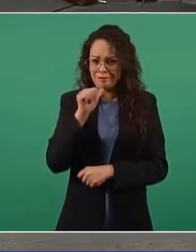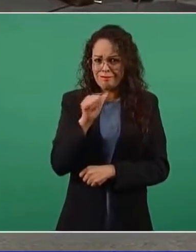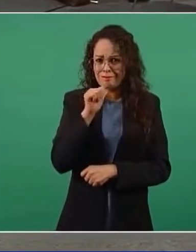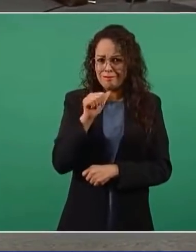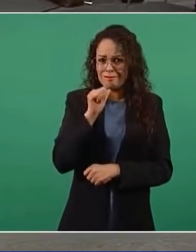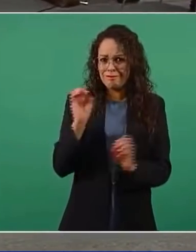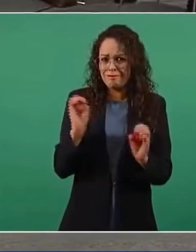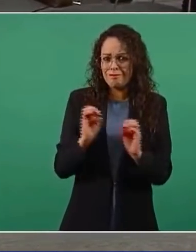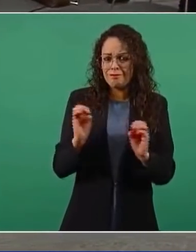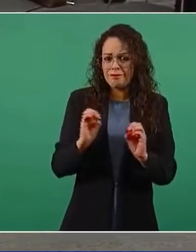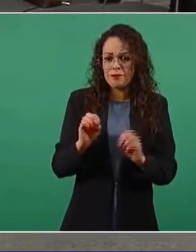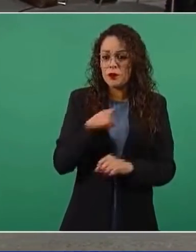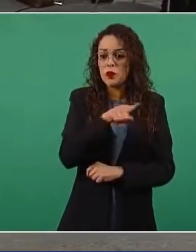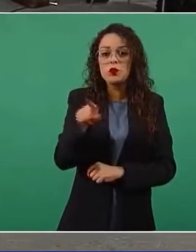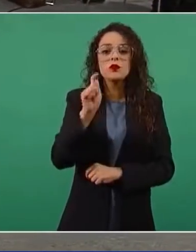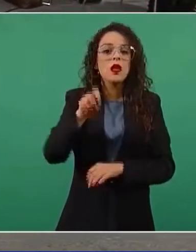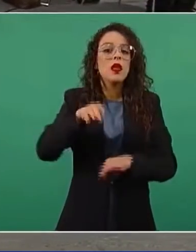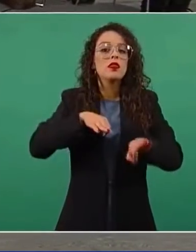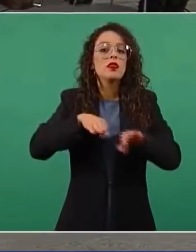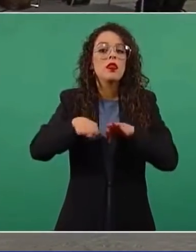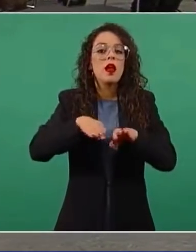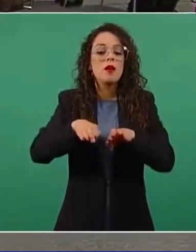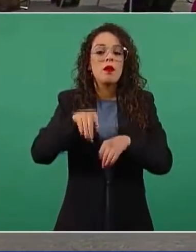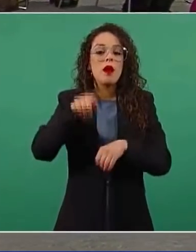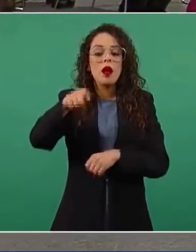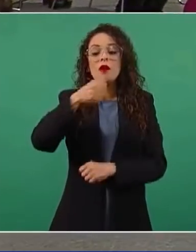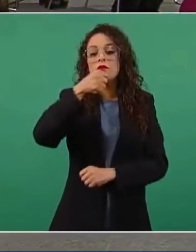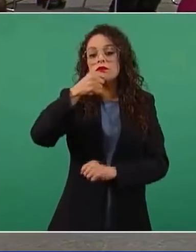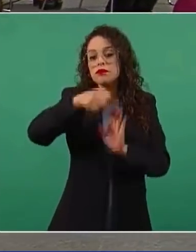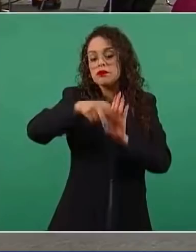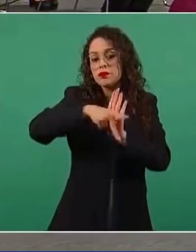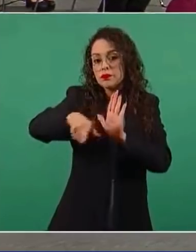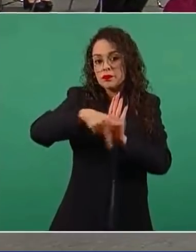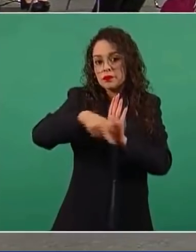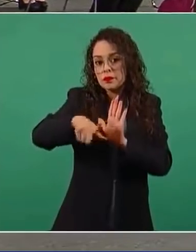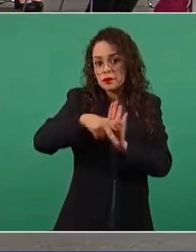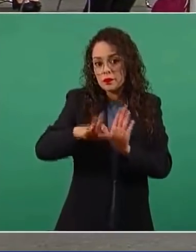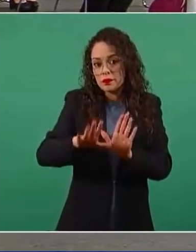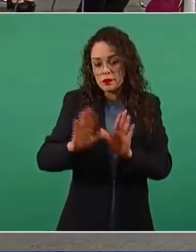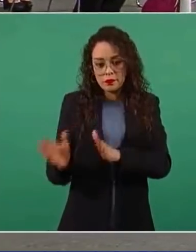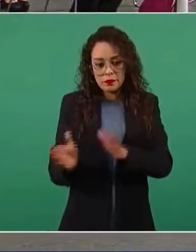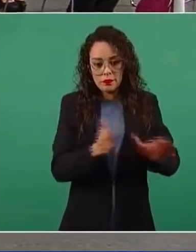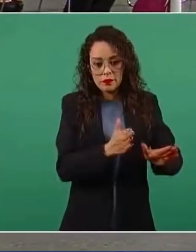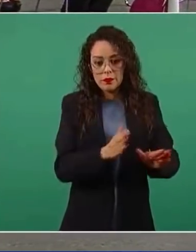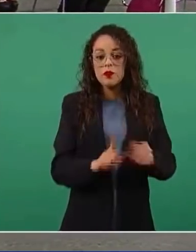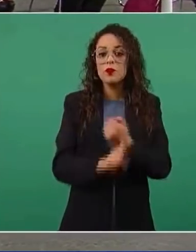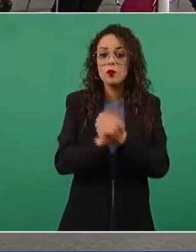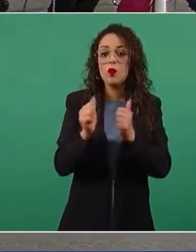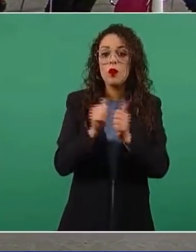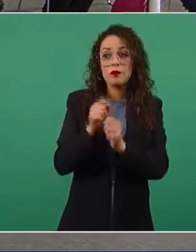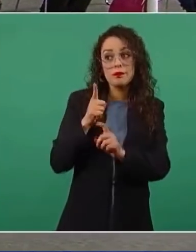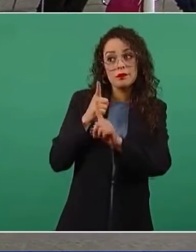Ustedes son trabajadores de la comunicación. El asunto es con los de arriba,